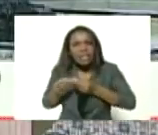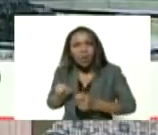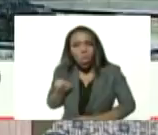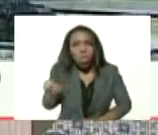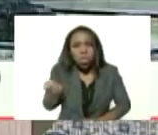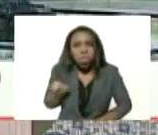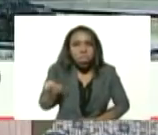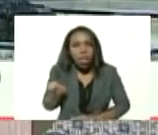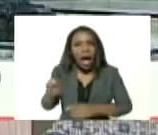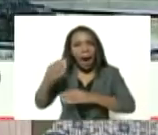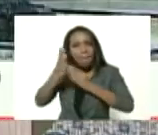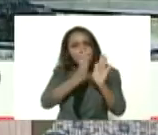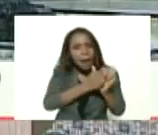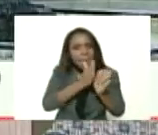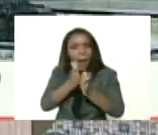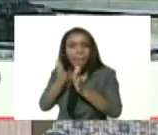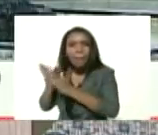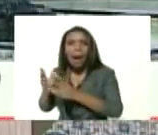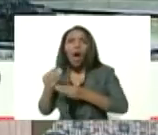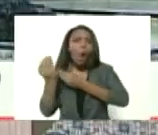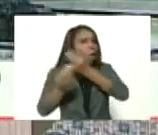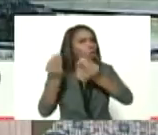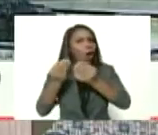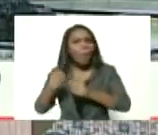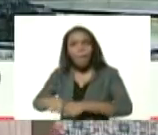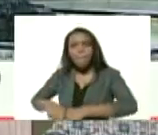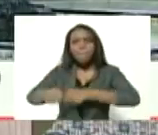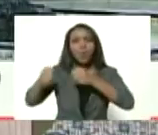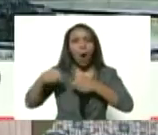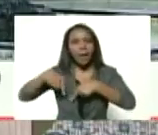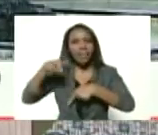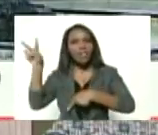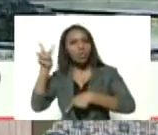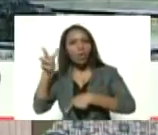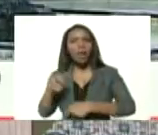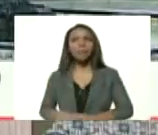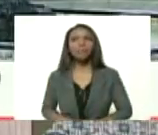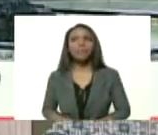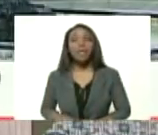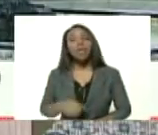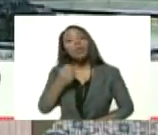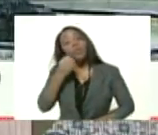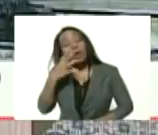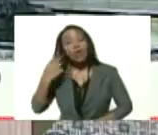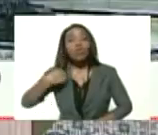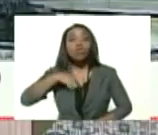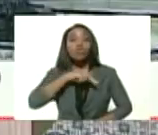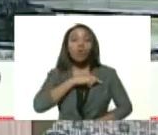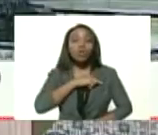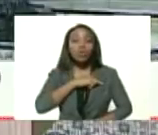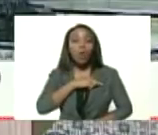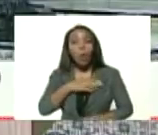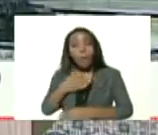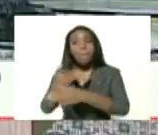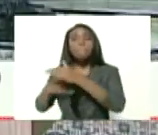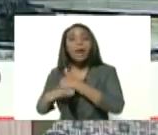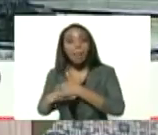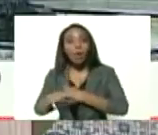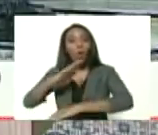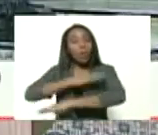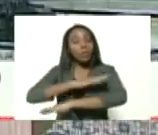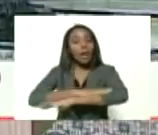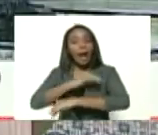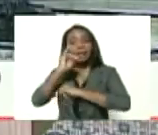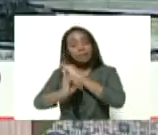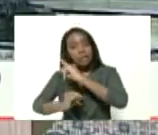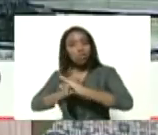están dedicando en planificar cómo destruir a Venezuela. Bueno, nosotros vamos a actuar